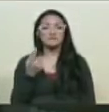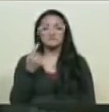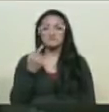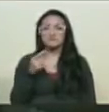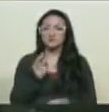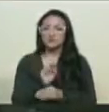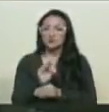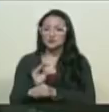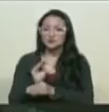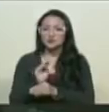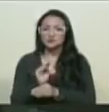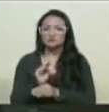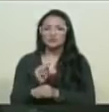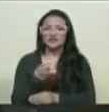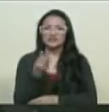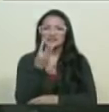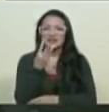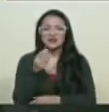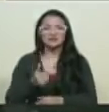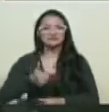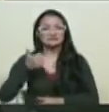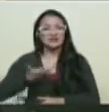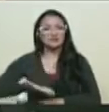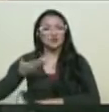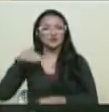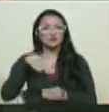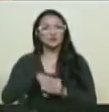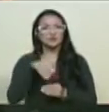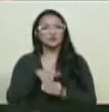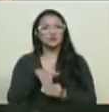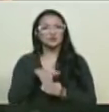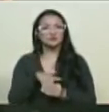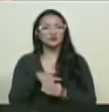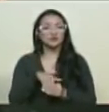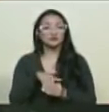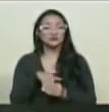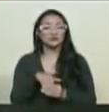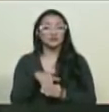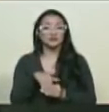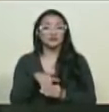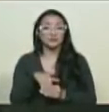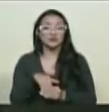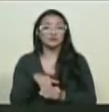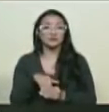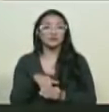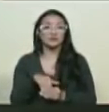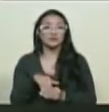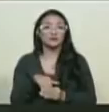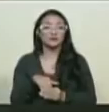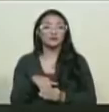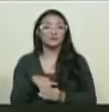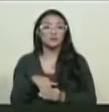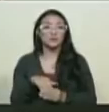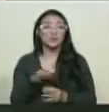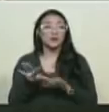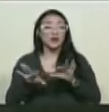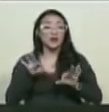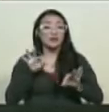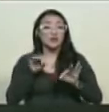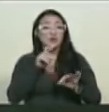protagonizado 3 grandes eventos electorales. Uno de carácter nacional, el que eligió